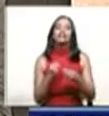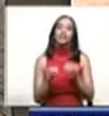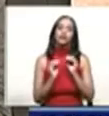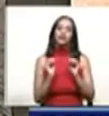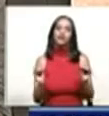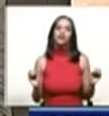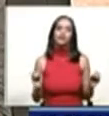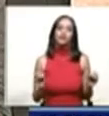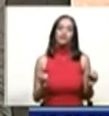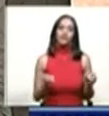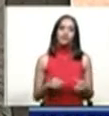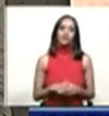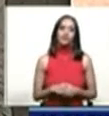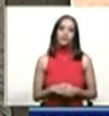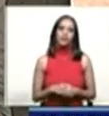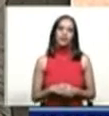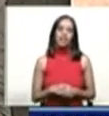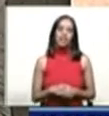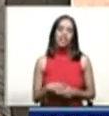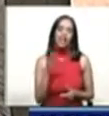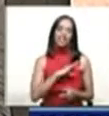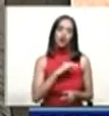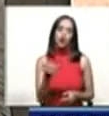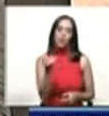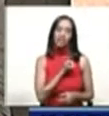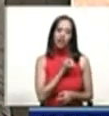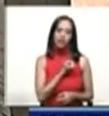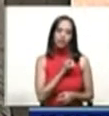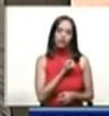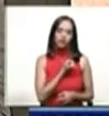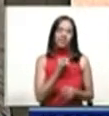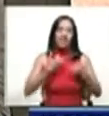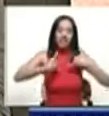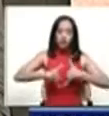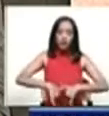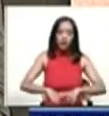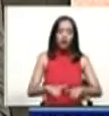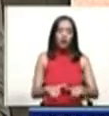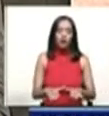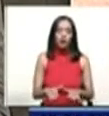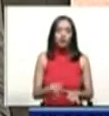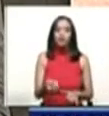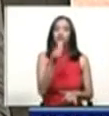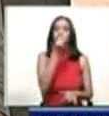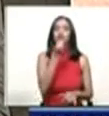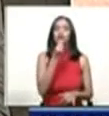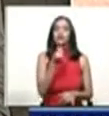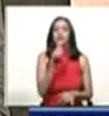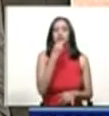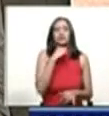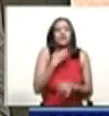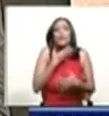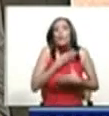Odebrecht. Y al señor lo mataron y a su hijo lo envenenaron con cianuro. Sí. Eso pasó